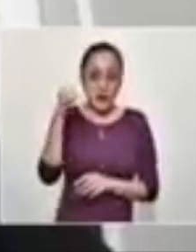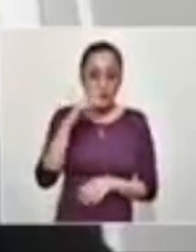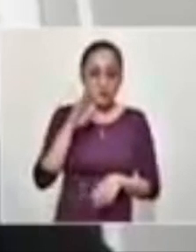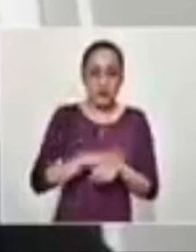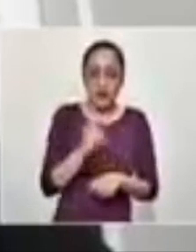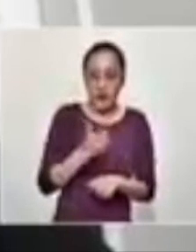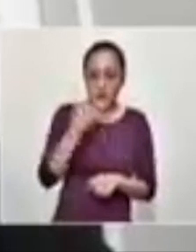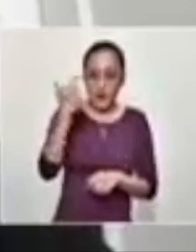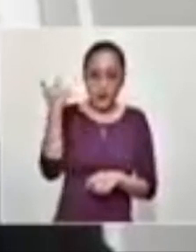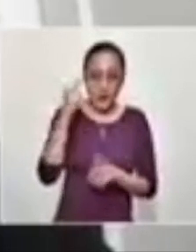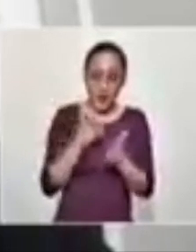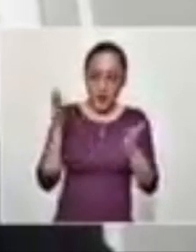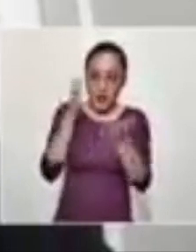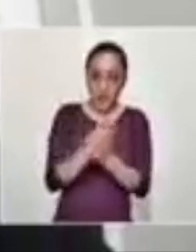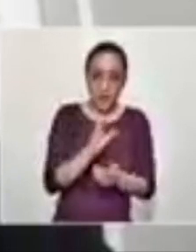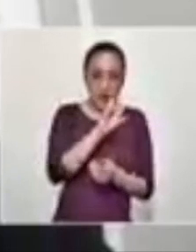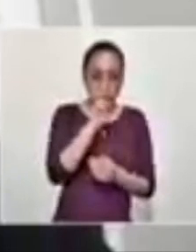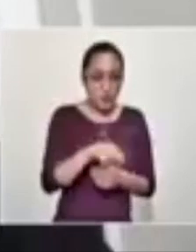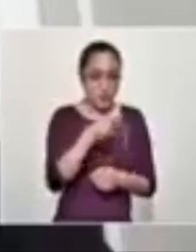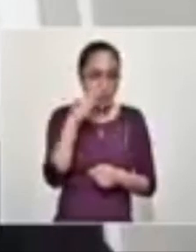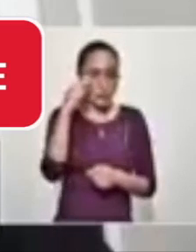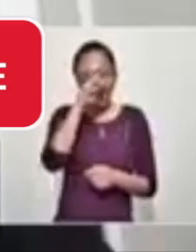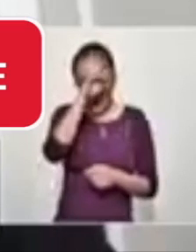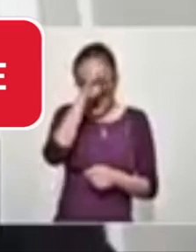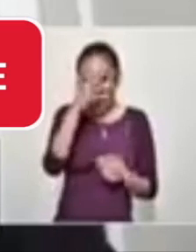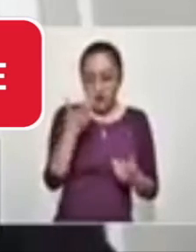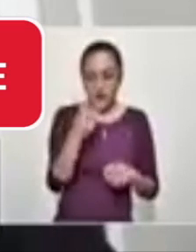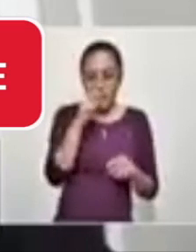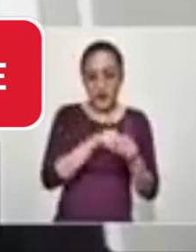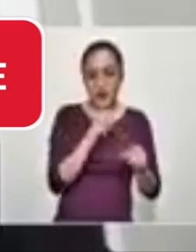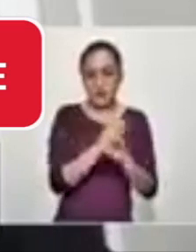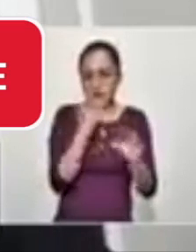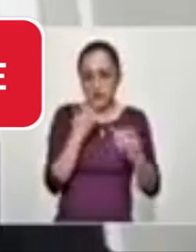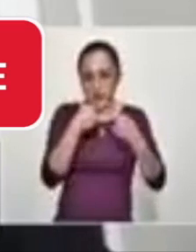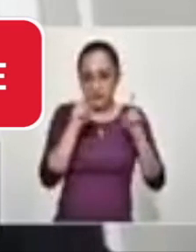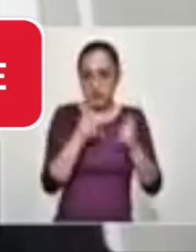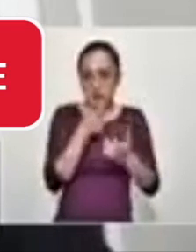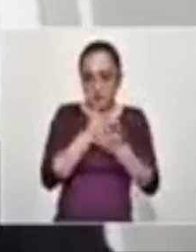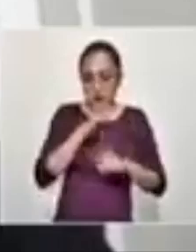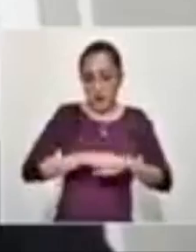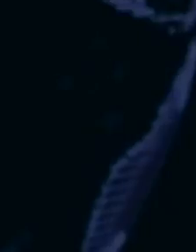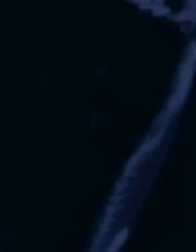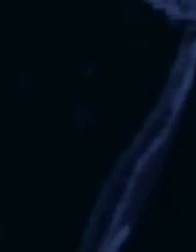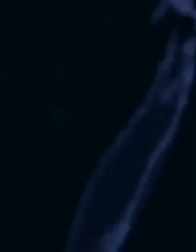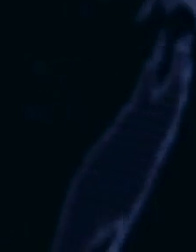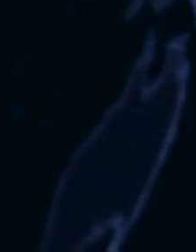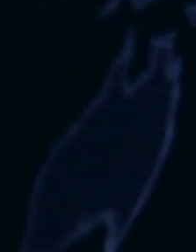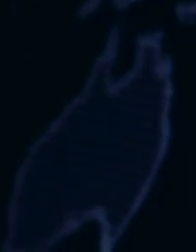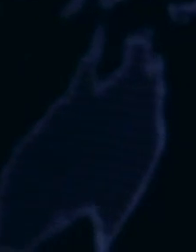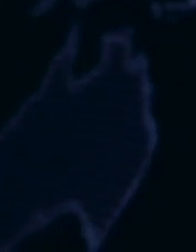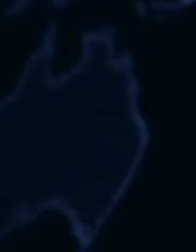capital poblana con información de omar gallegos agencia informativa de mexico